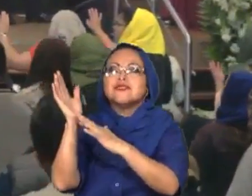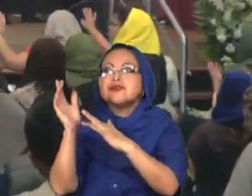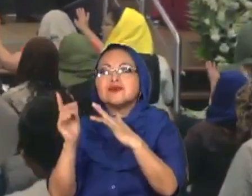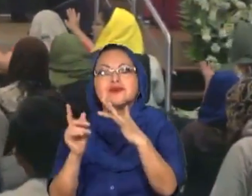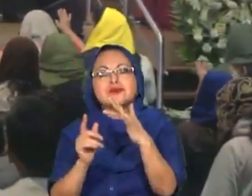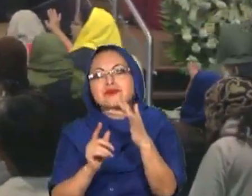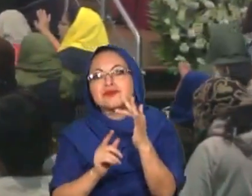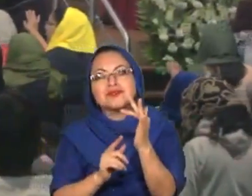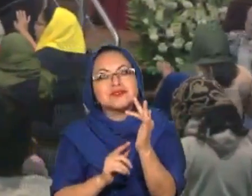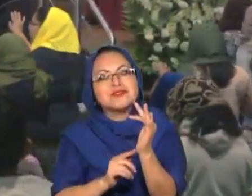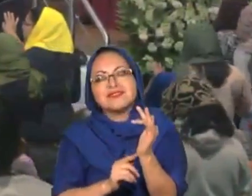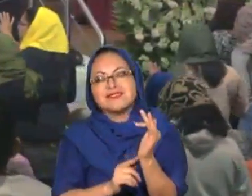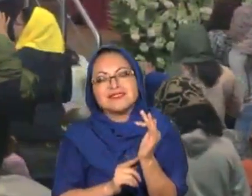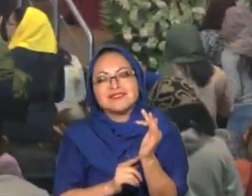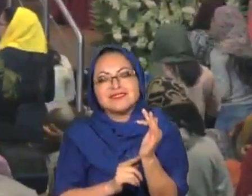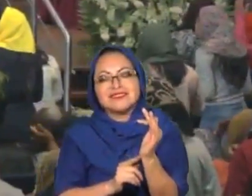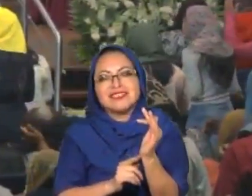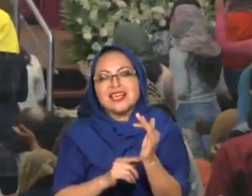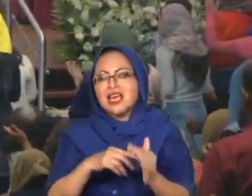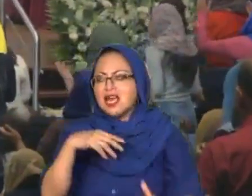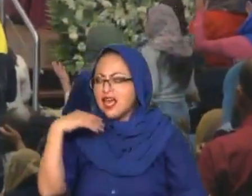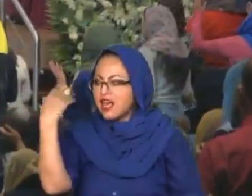Dios poderoso,